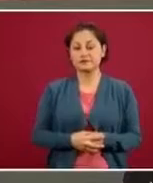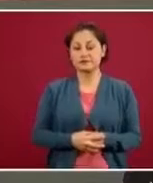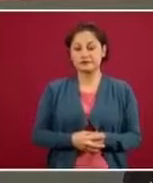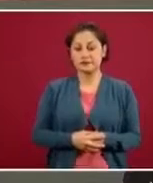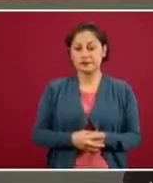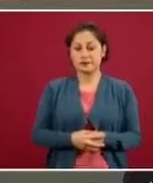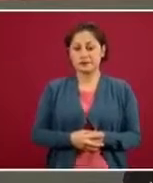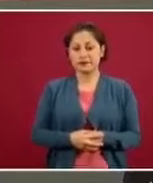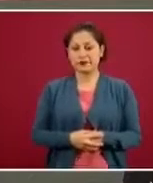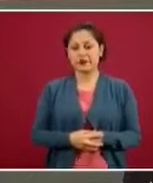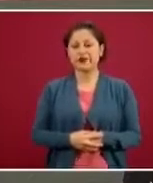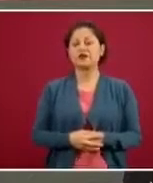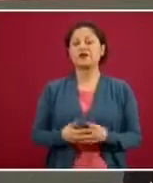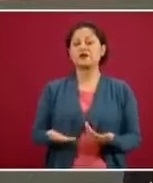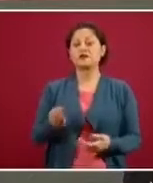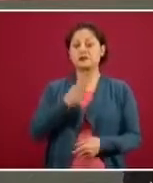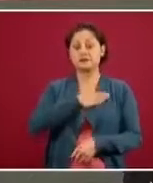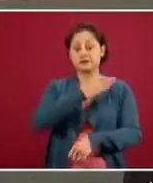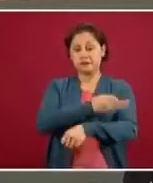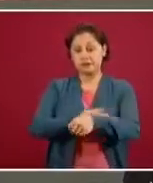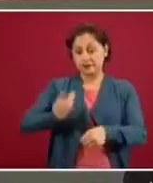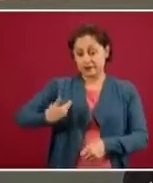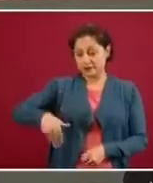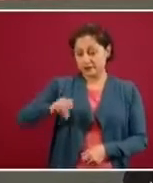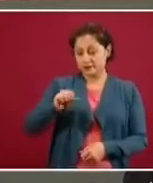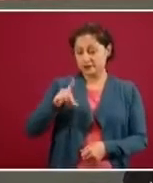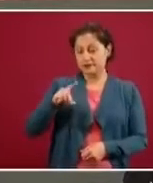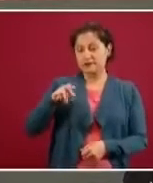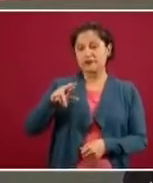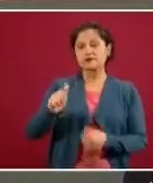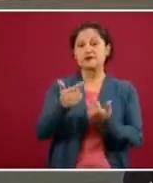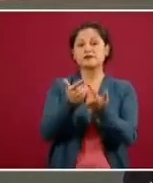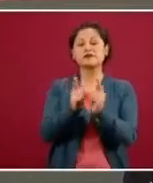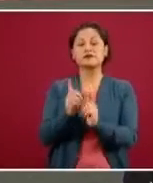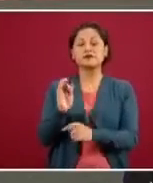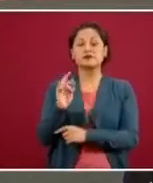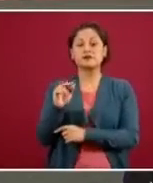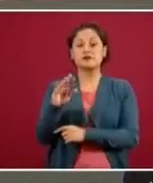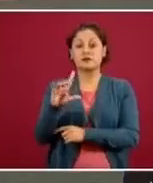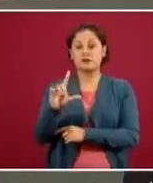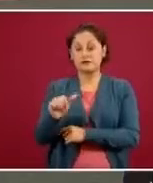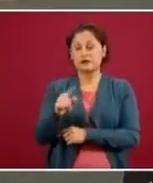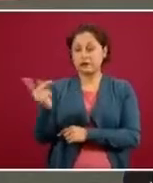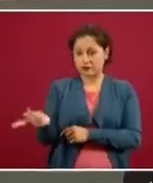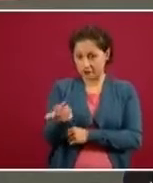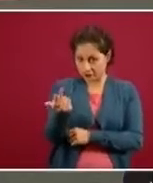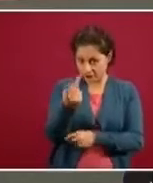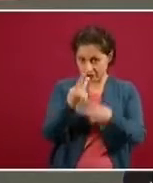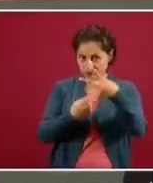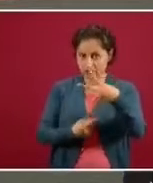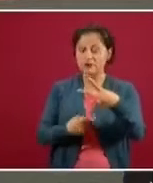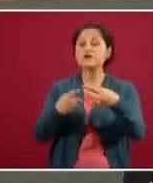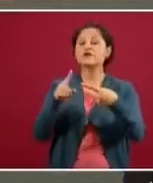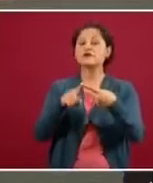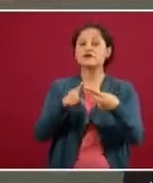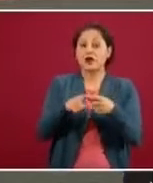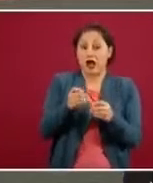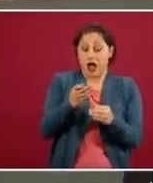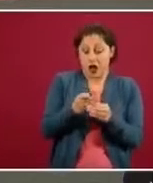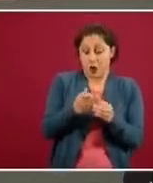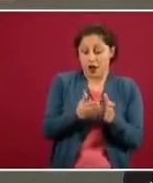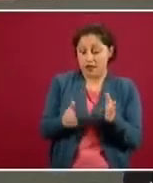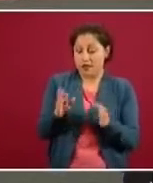usted. Buenas tardes, Sandra Meras de Grupo Fórmula. 2 preguntas. La primera es, en esta fase, y ya con el número